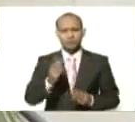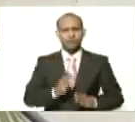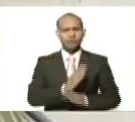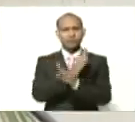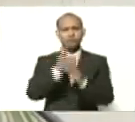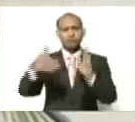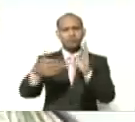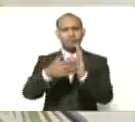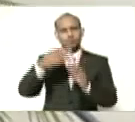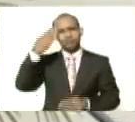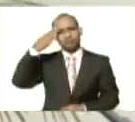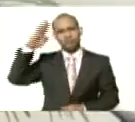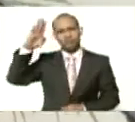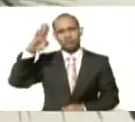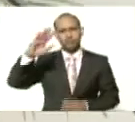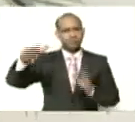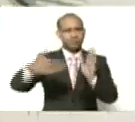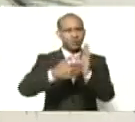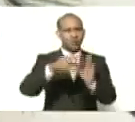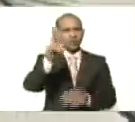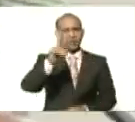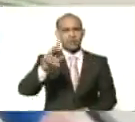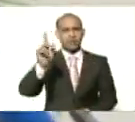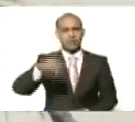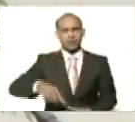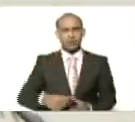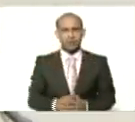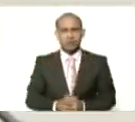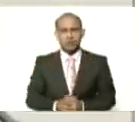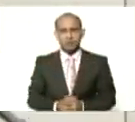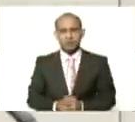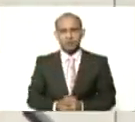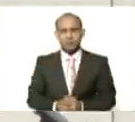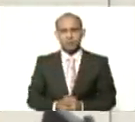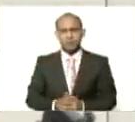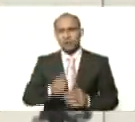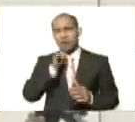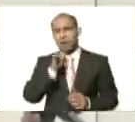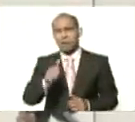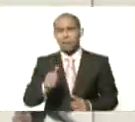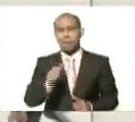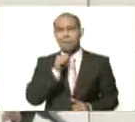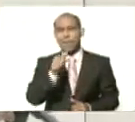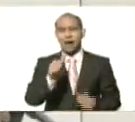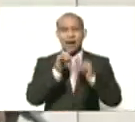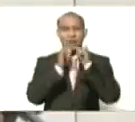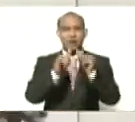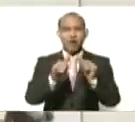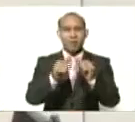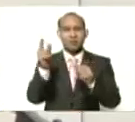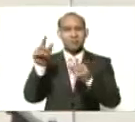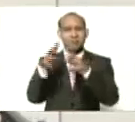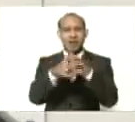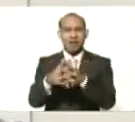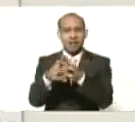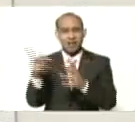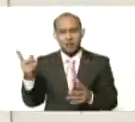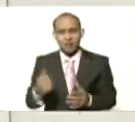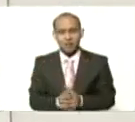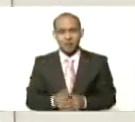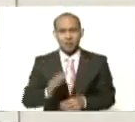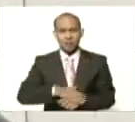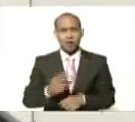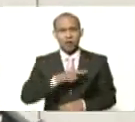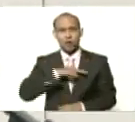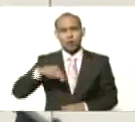contra Cuba y contra Venezuela. Mala noticia para los imperios. Habían decidido también nuestros